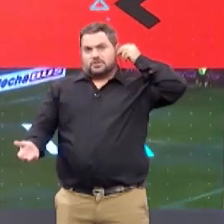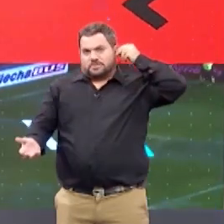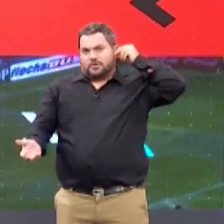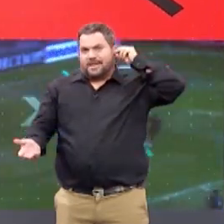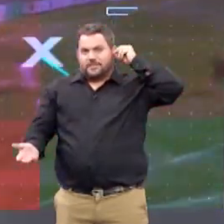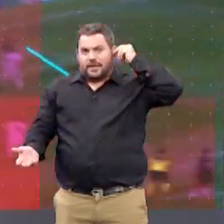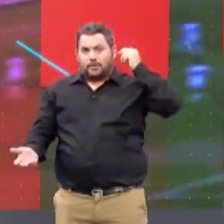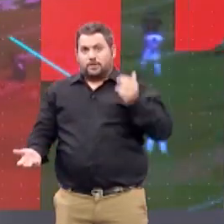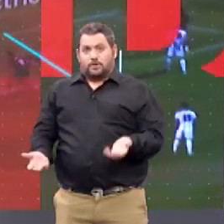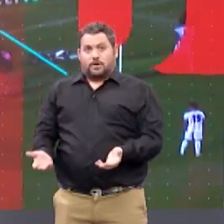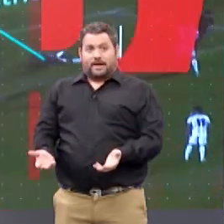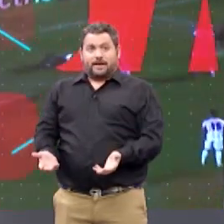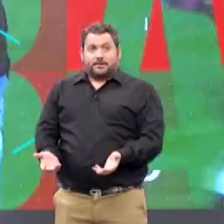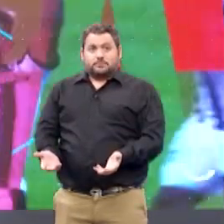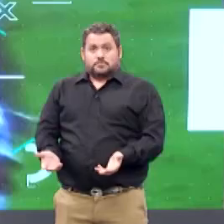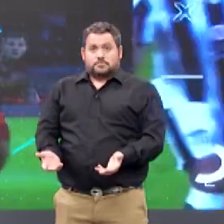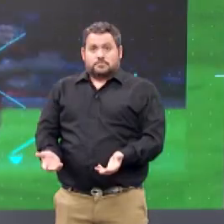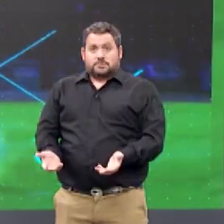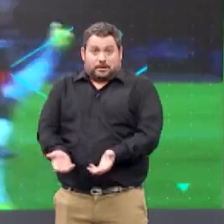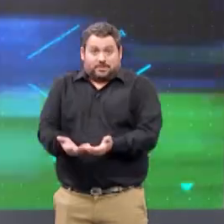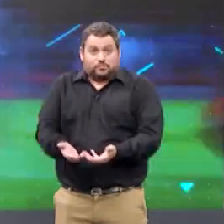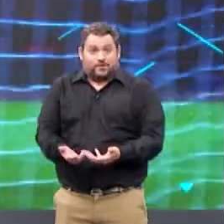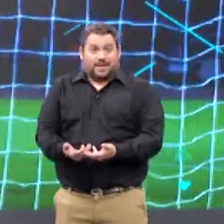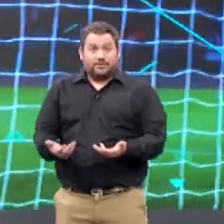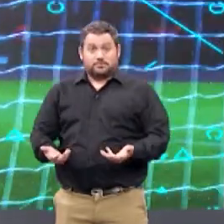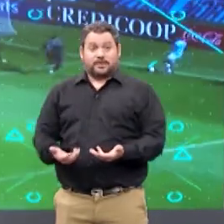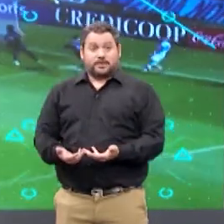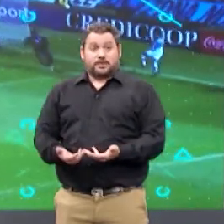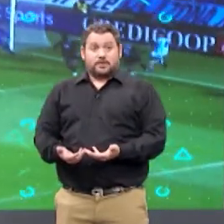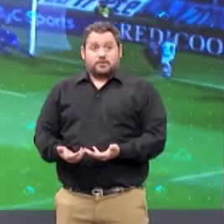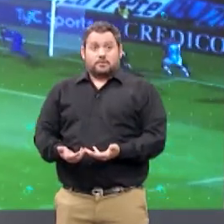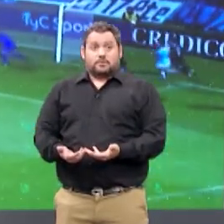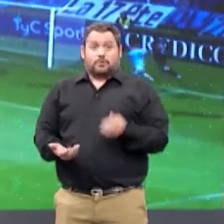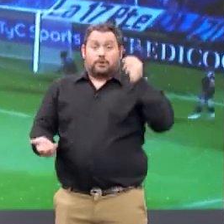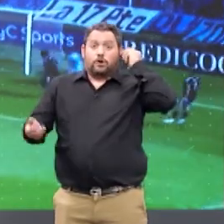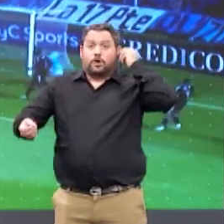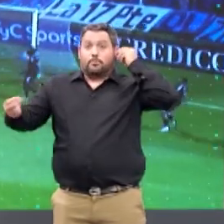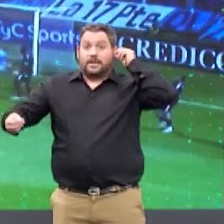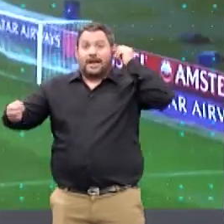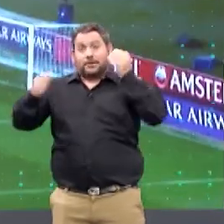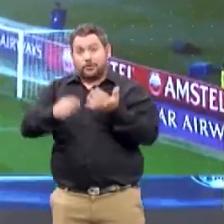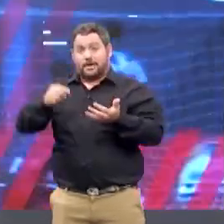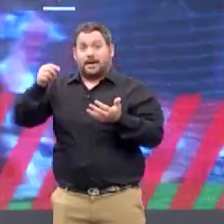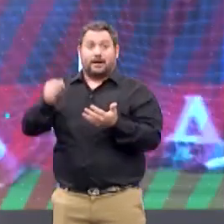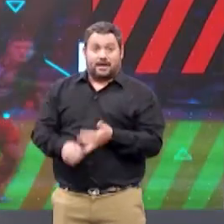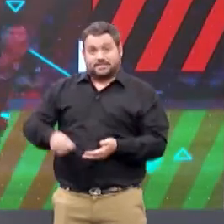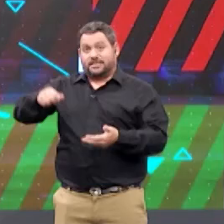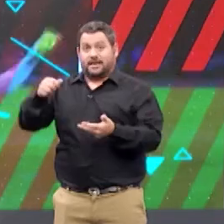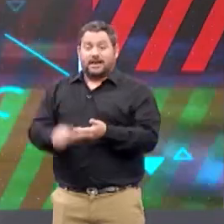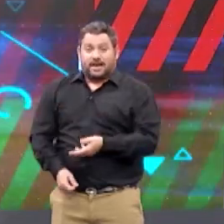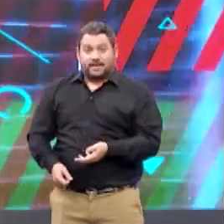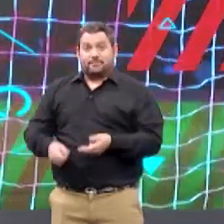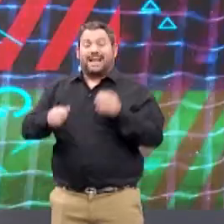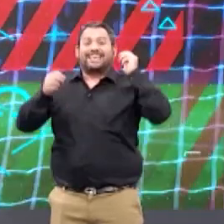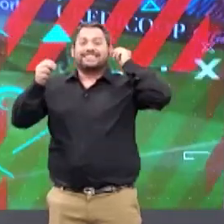No, pero chicos, si pone a alguien al lado del Longo a marcar, está cometiendo un error gravísimo, Farré. Bueno, comete un error. Cuando al Longo le ponen a Roja, a